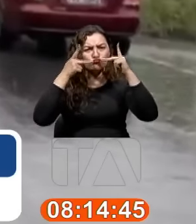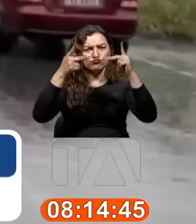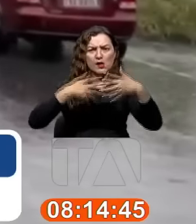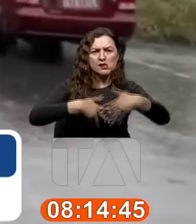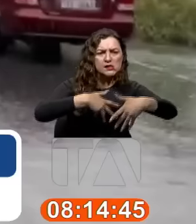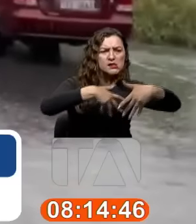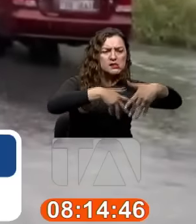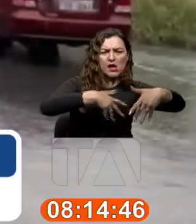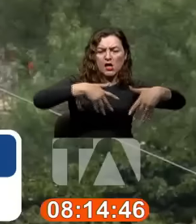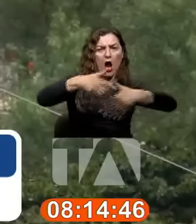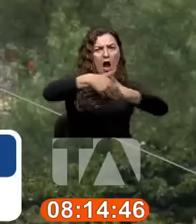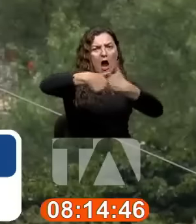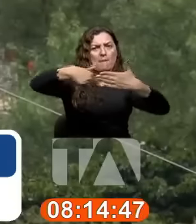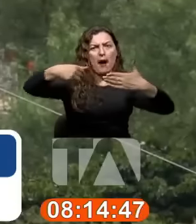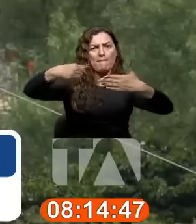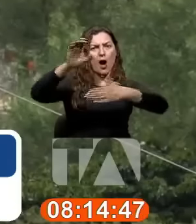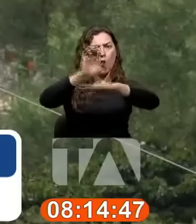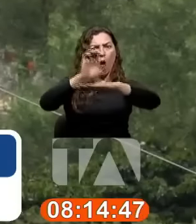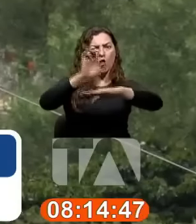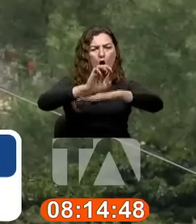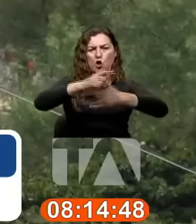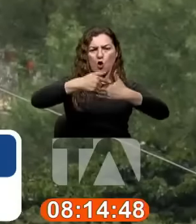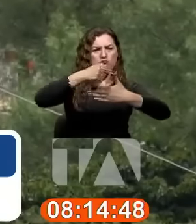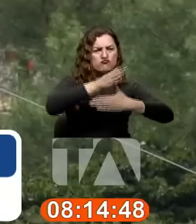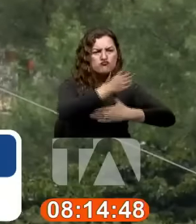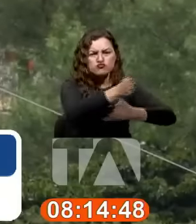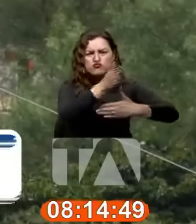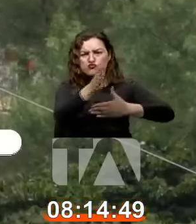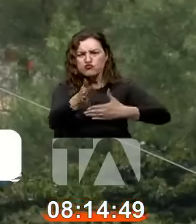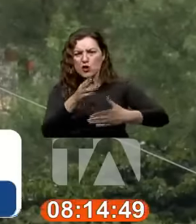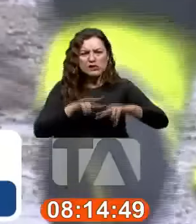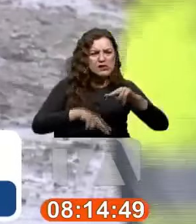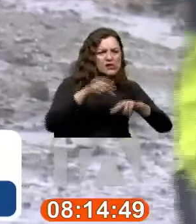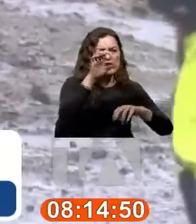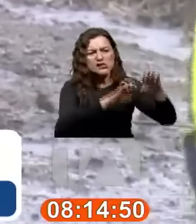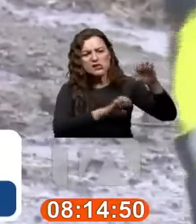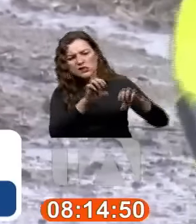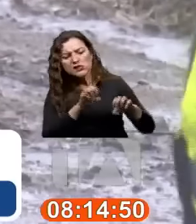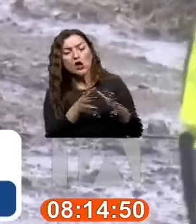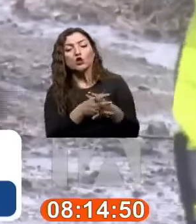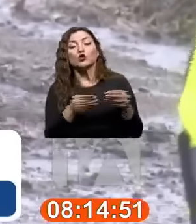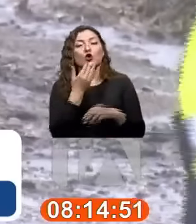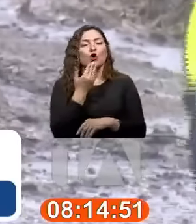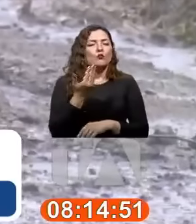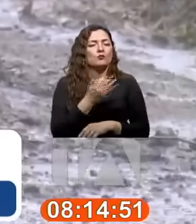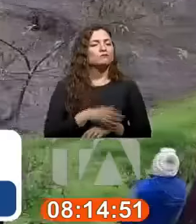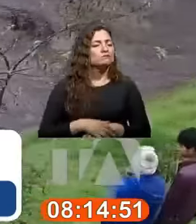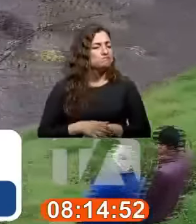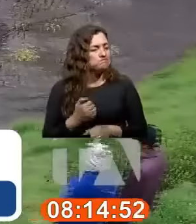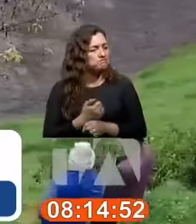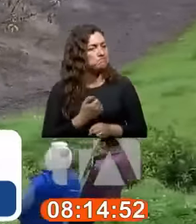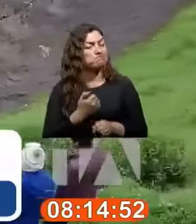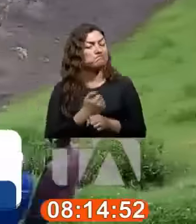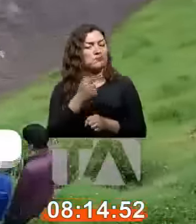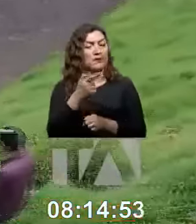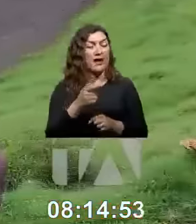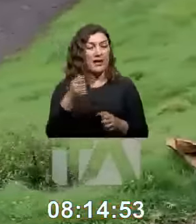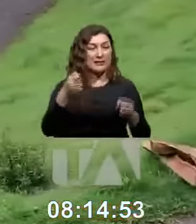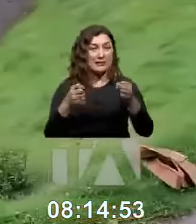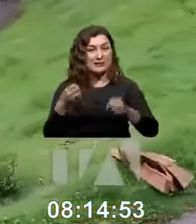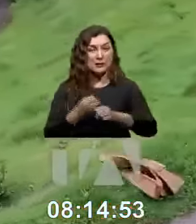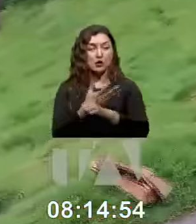está distribuido en el territorio evaluando las afectaciones para, de ser el caso, tomar otras medidas. Eso además que se recomienda a los conductores manejar